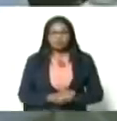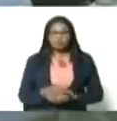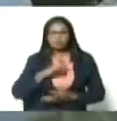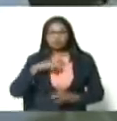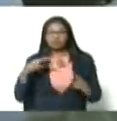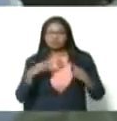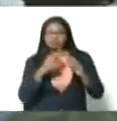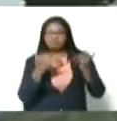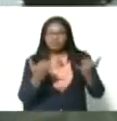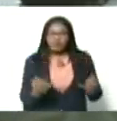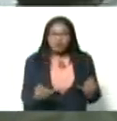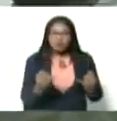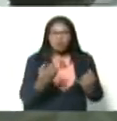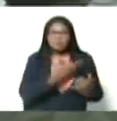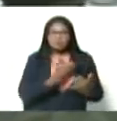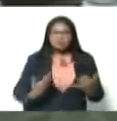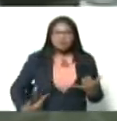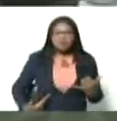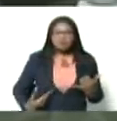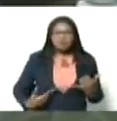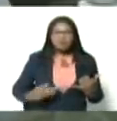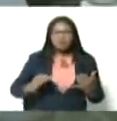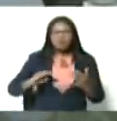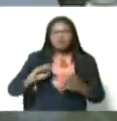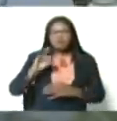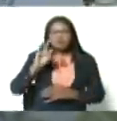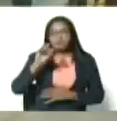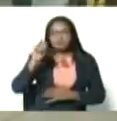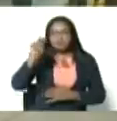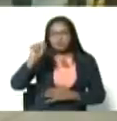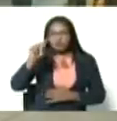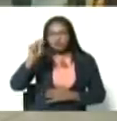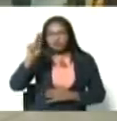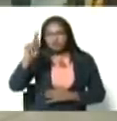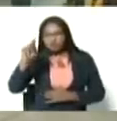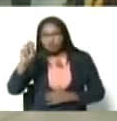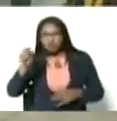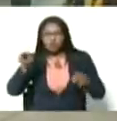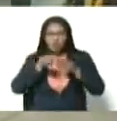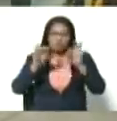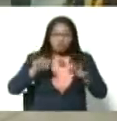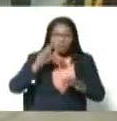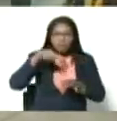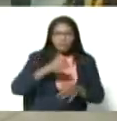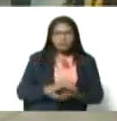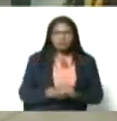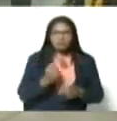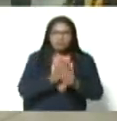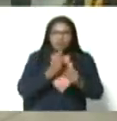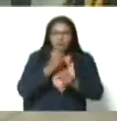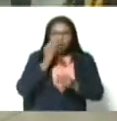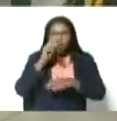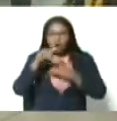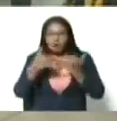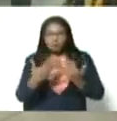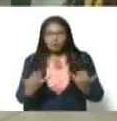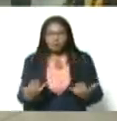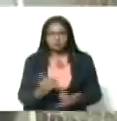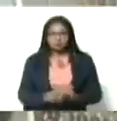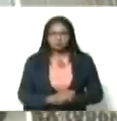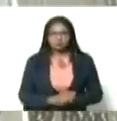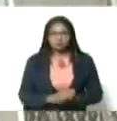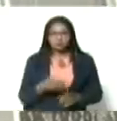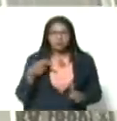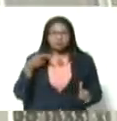acá, el presidente Fontur, su vicepresidente de comercialización, también parte de la clase obrera del transporte,